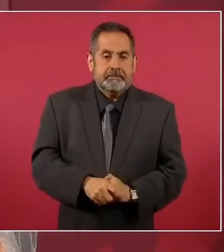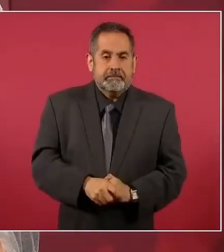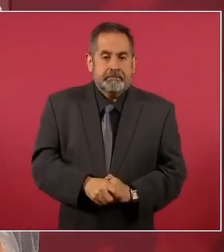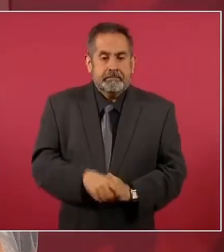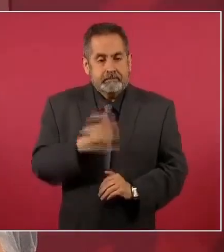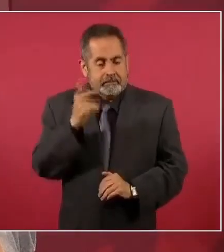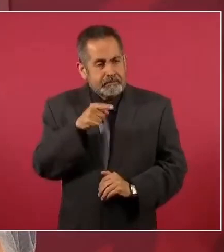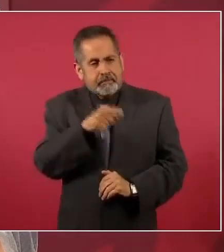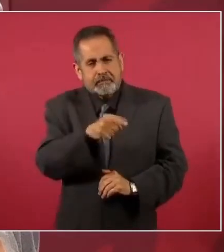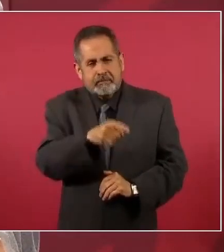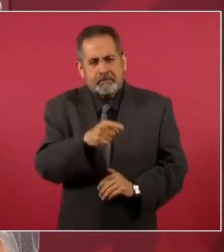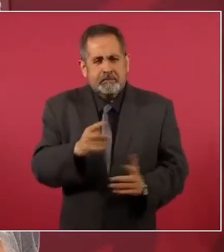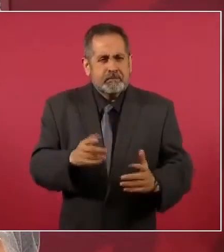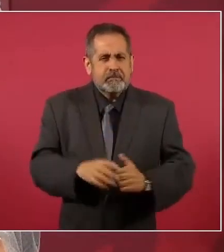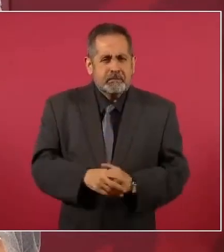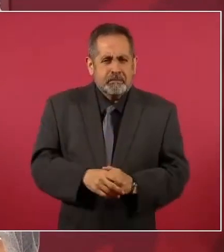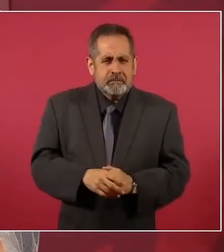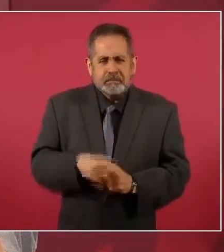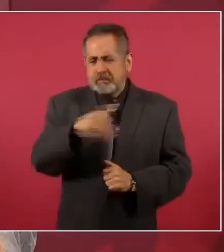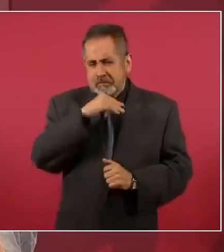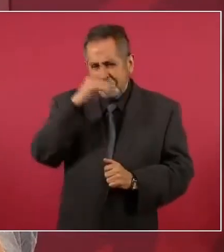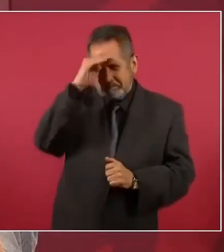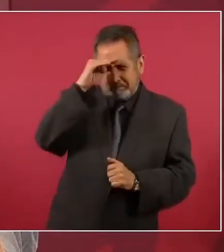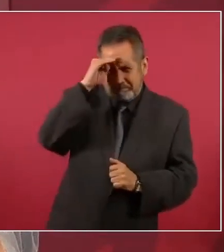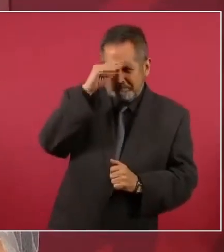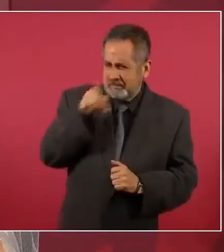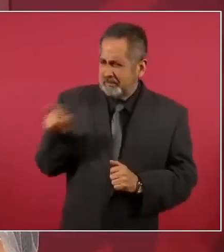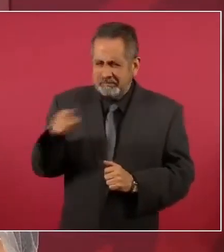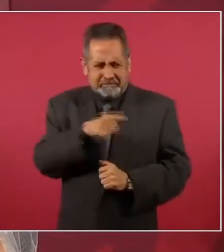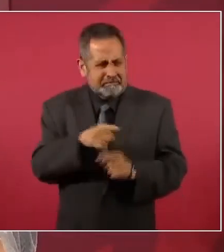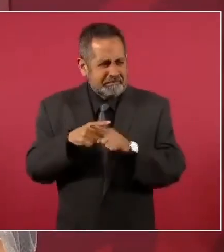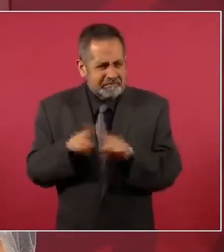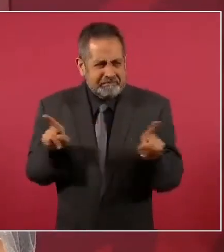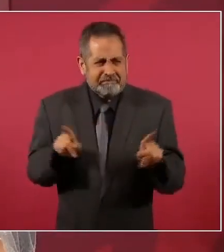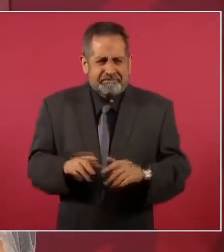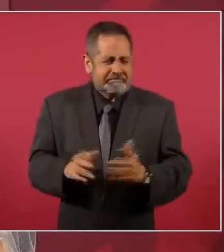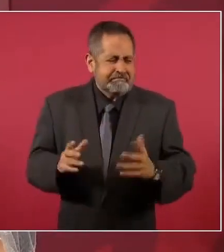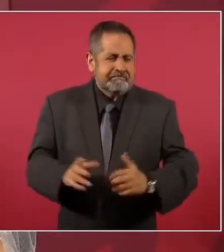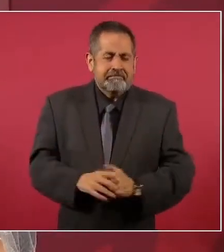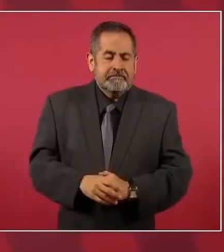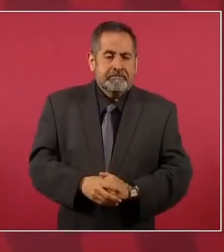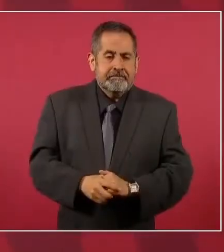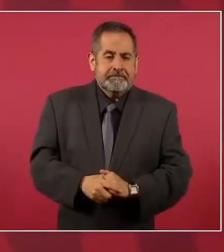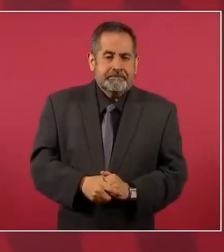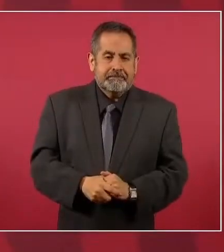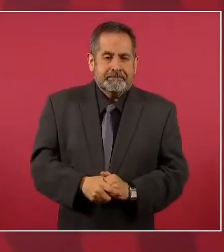Pero tú estás pensando que son distintos.